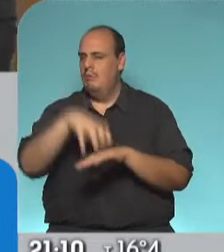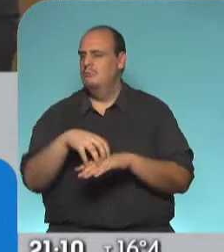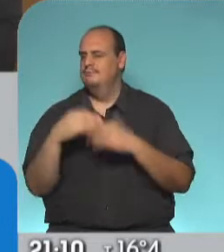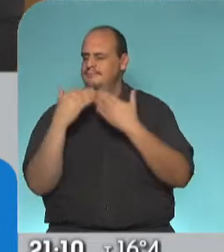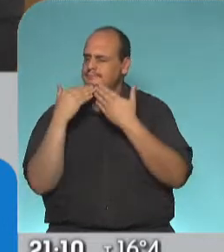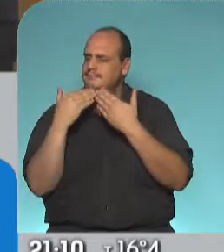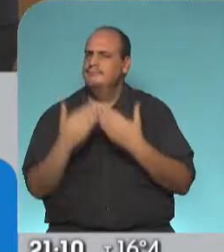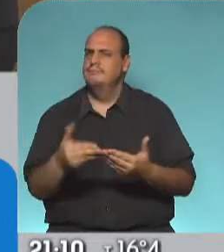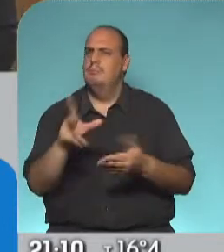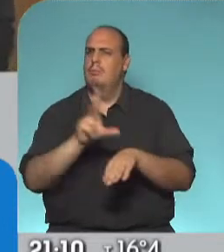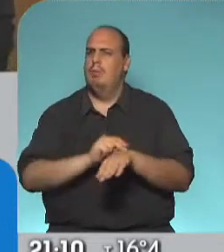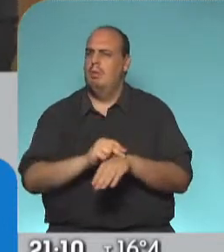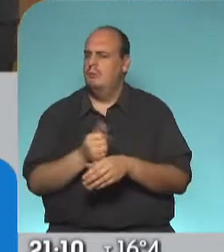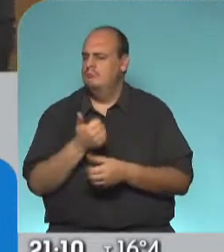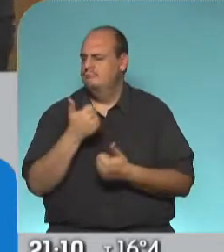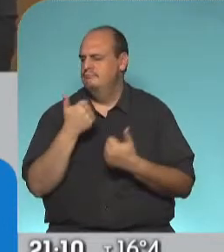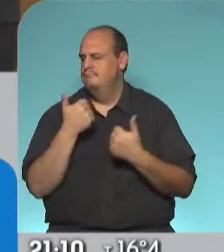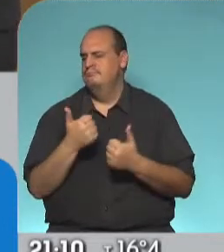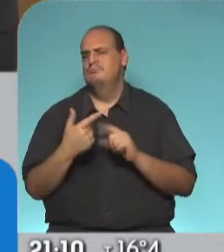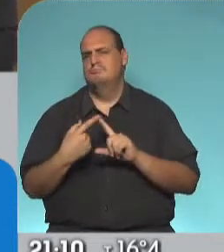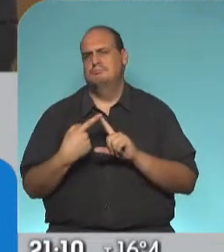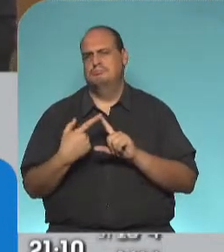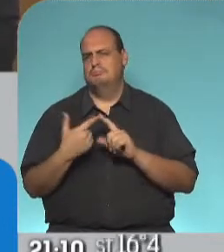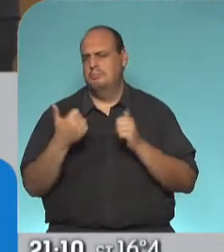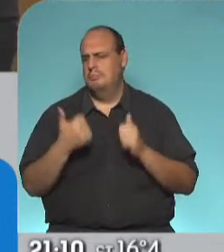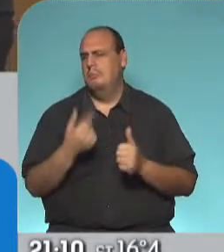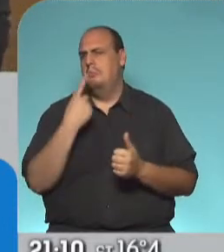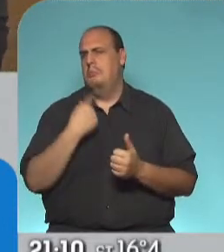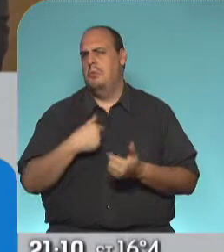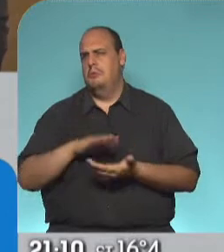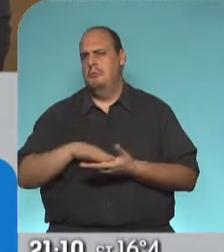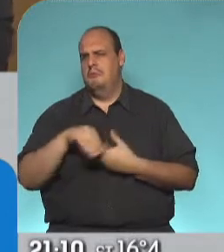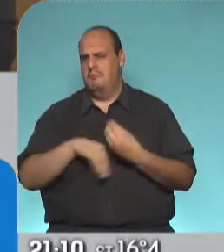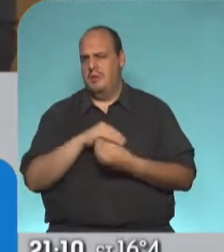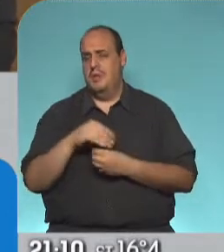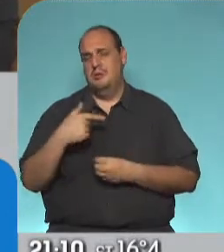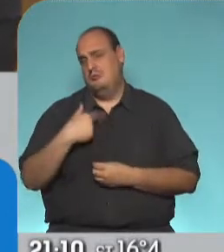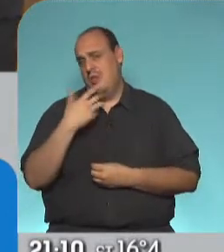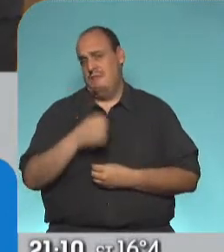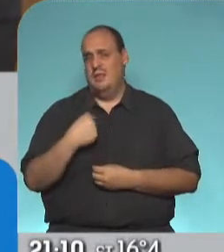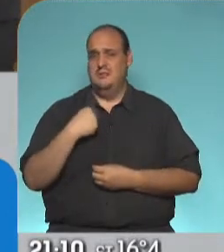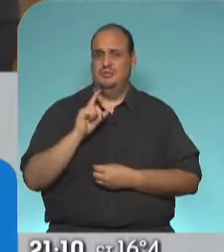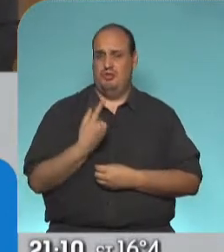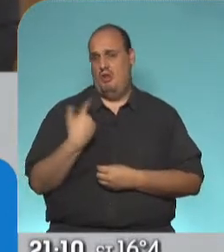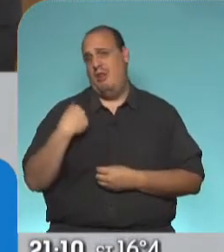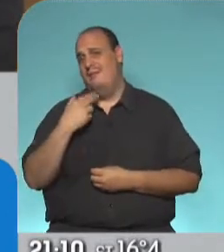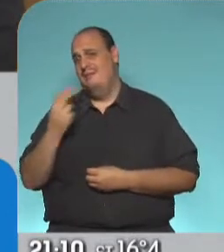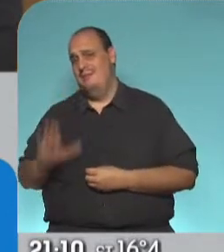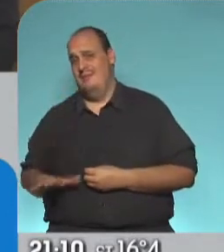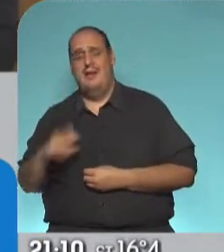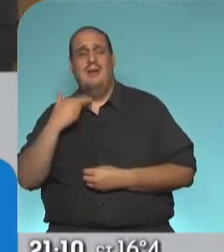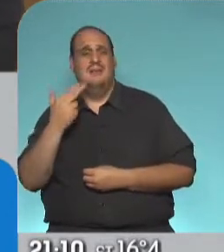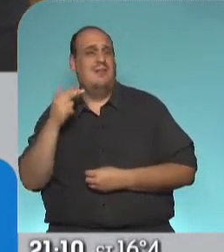calidez, preguntándome por mi situación familiar. Yo la verdad que soy sola con mi hija. Tengo una nena de